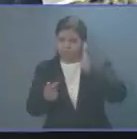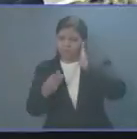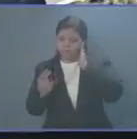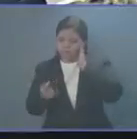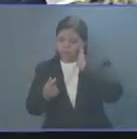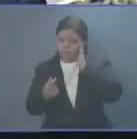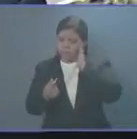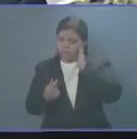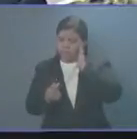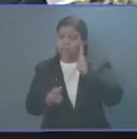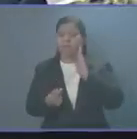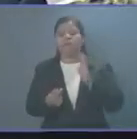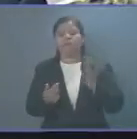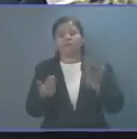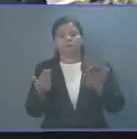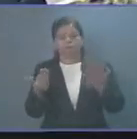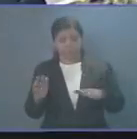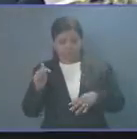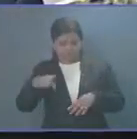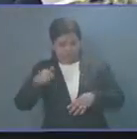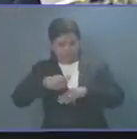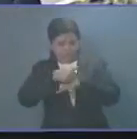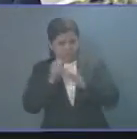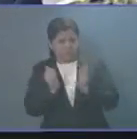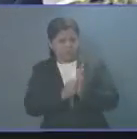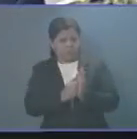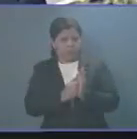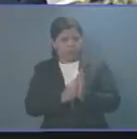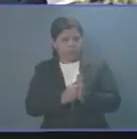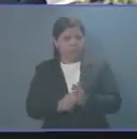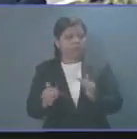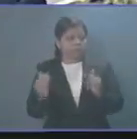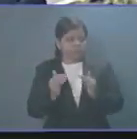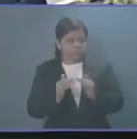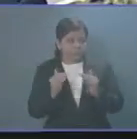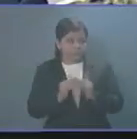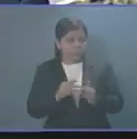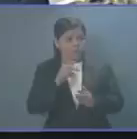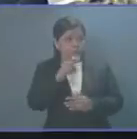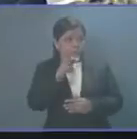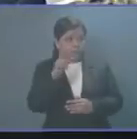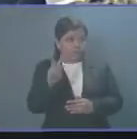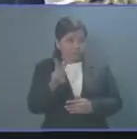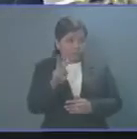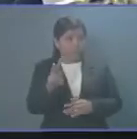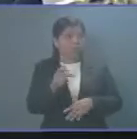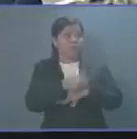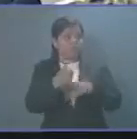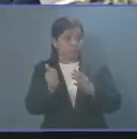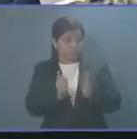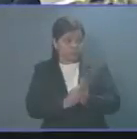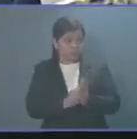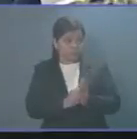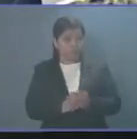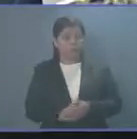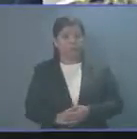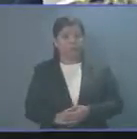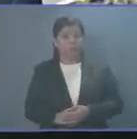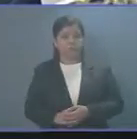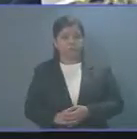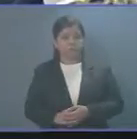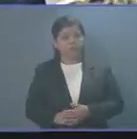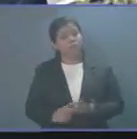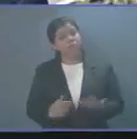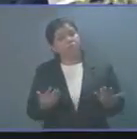de tener una radio legislativa y de tener una televisión legislativa